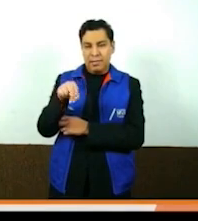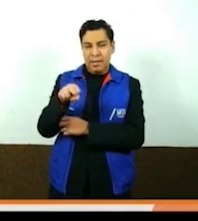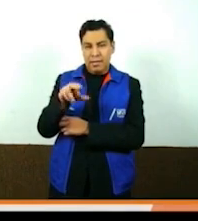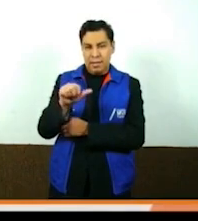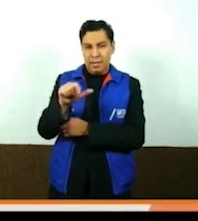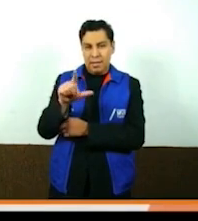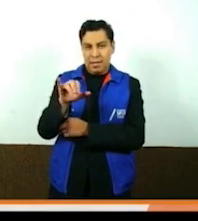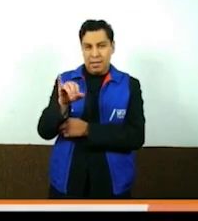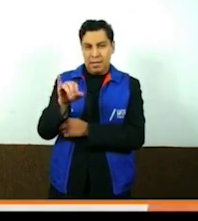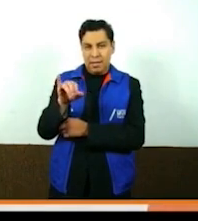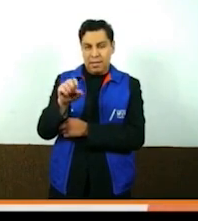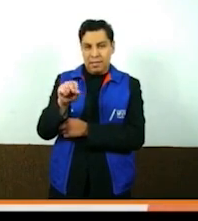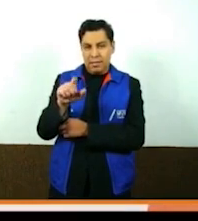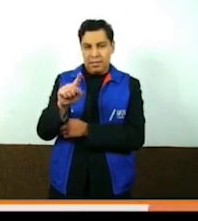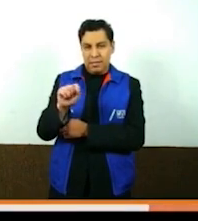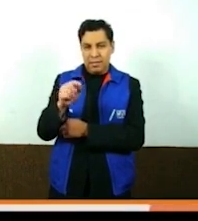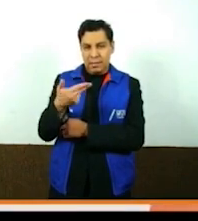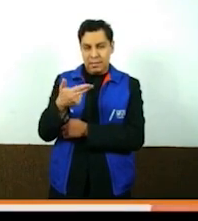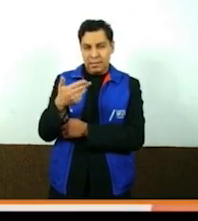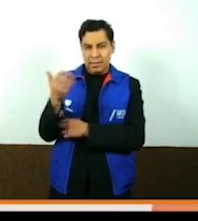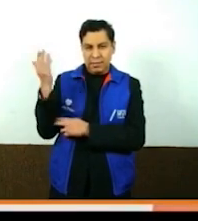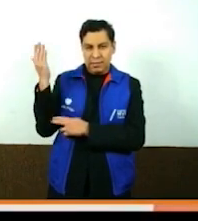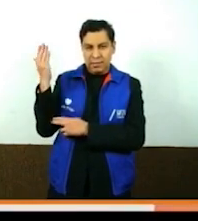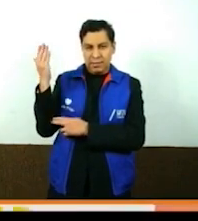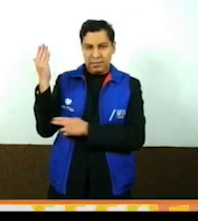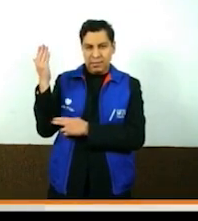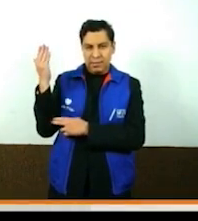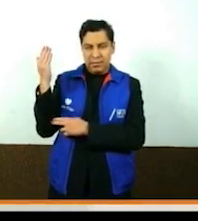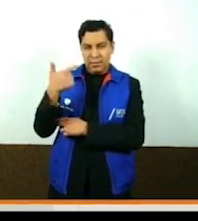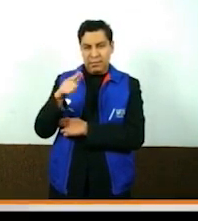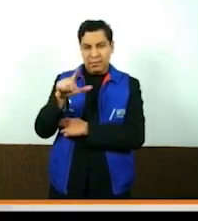Adriana Lisette Jácome de Anda,